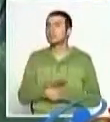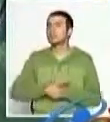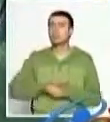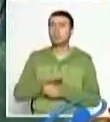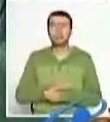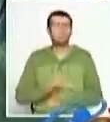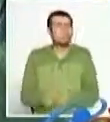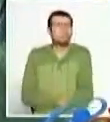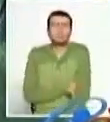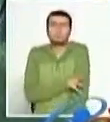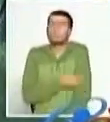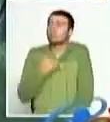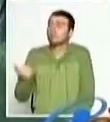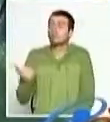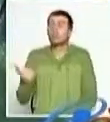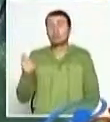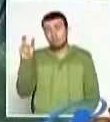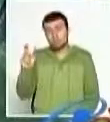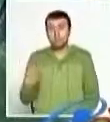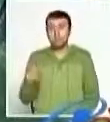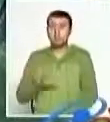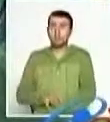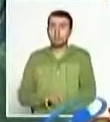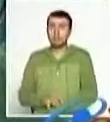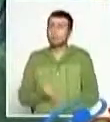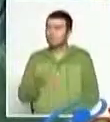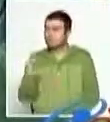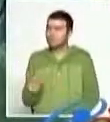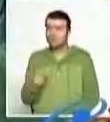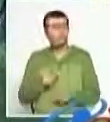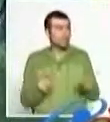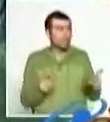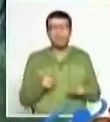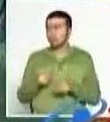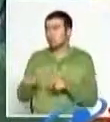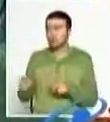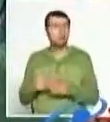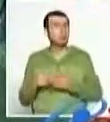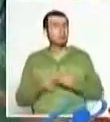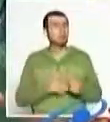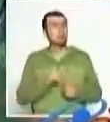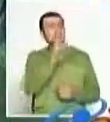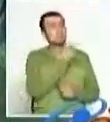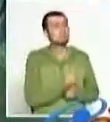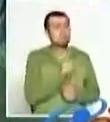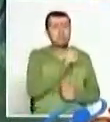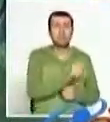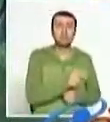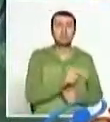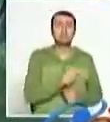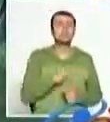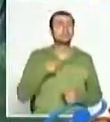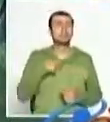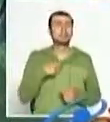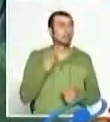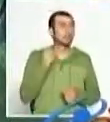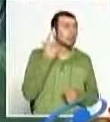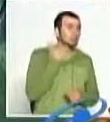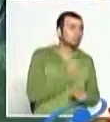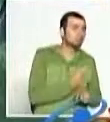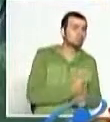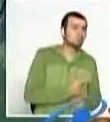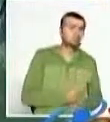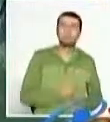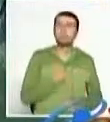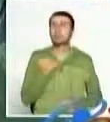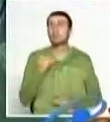del paciente, ese paciente diferente a este, así los dos sean diabéticos o hipertensos o tengan lupus o artritis, si